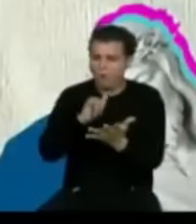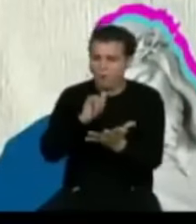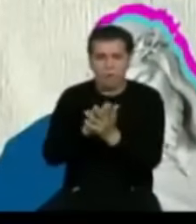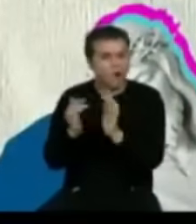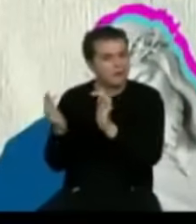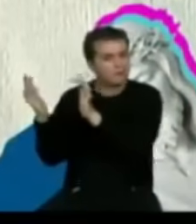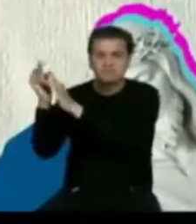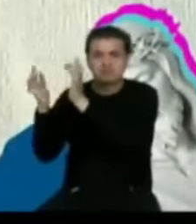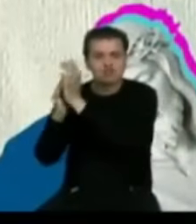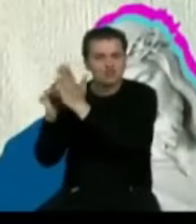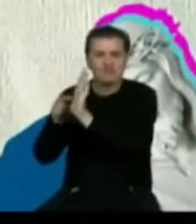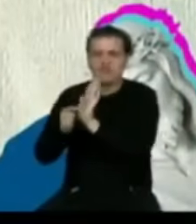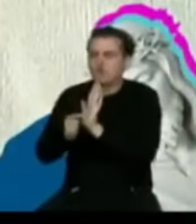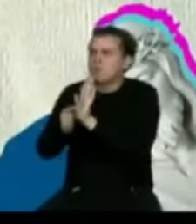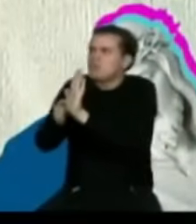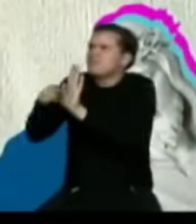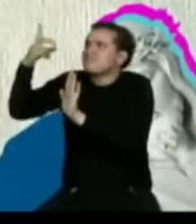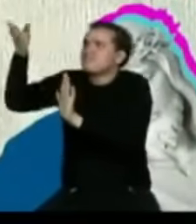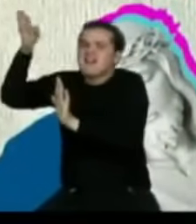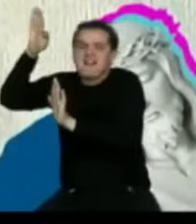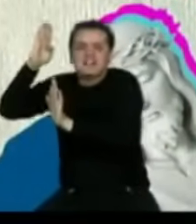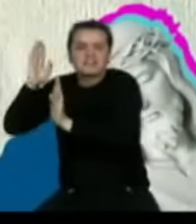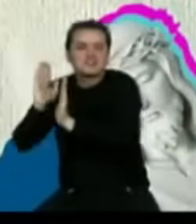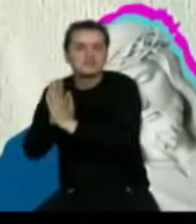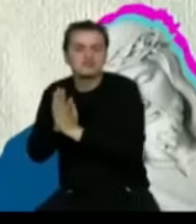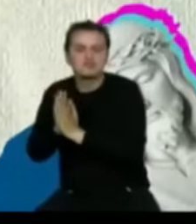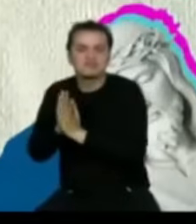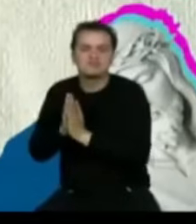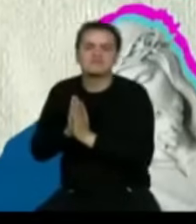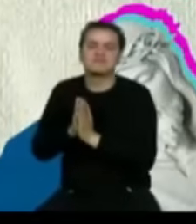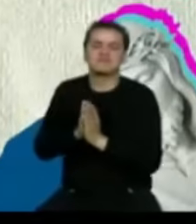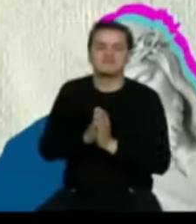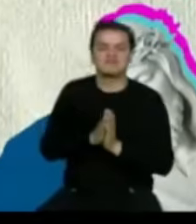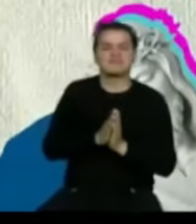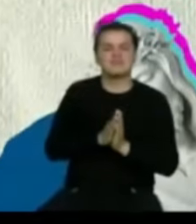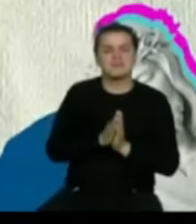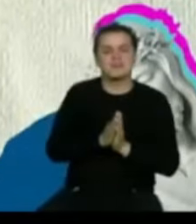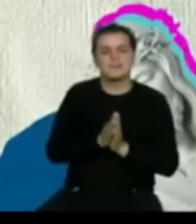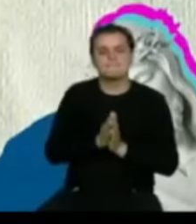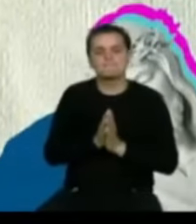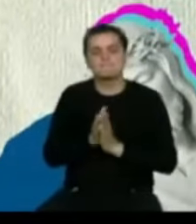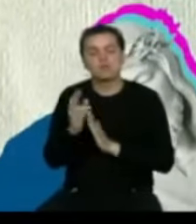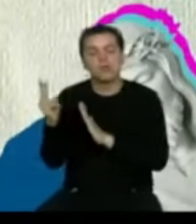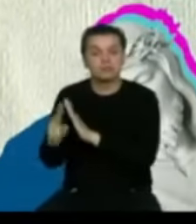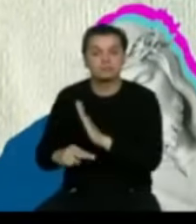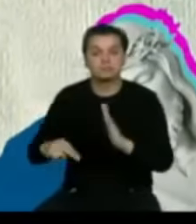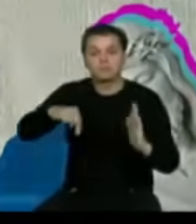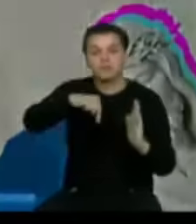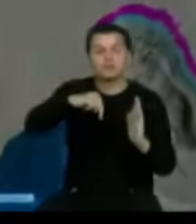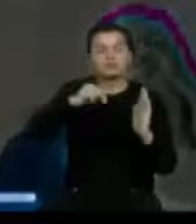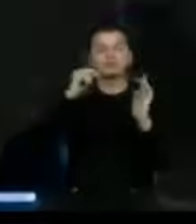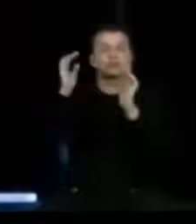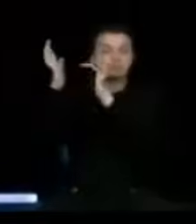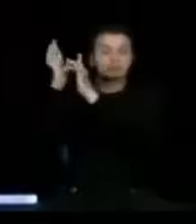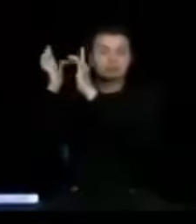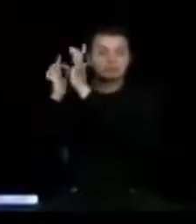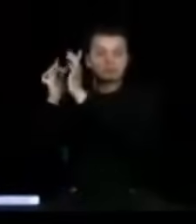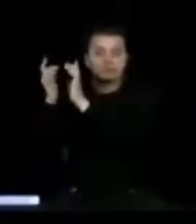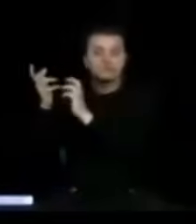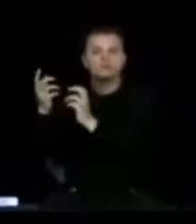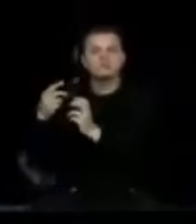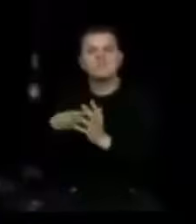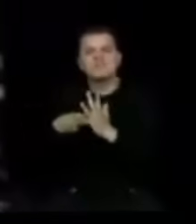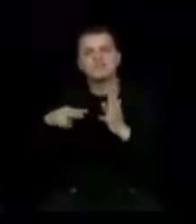nos presentará juntamente con vosotros. La resurrección de Cristo significa de que